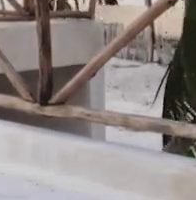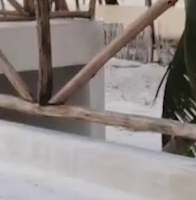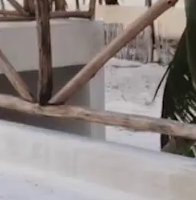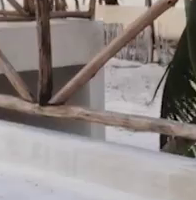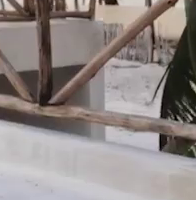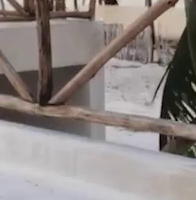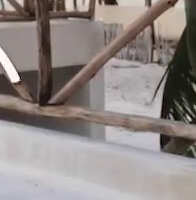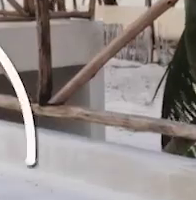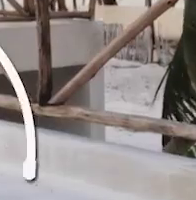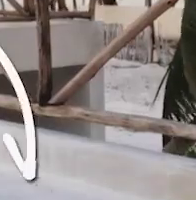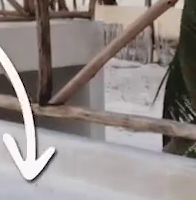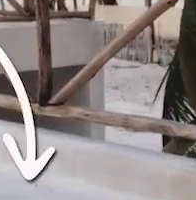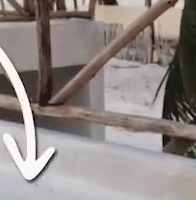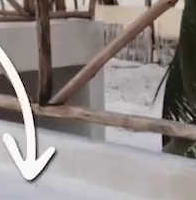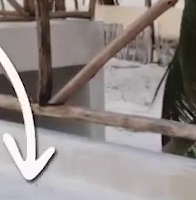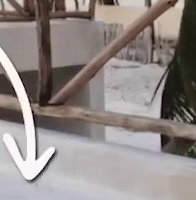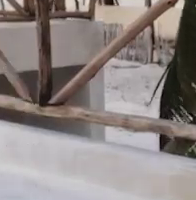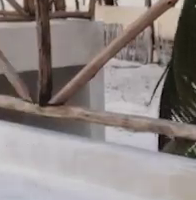¡Desplante!